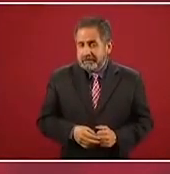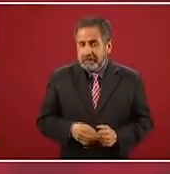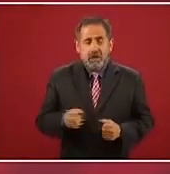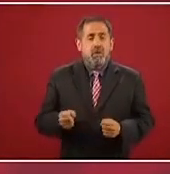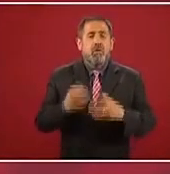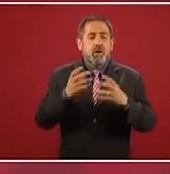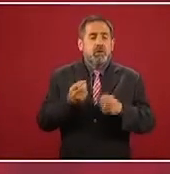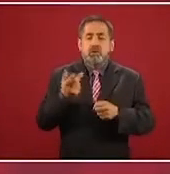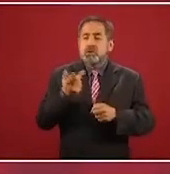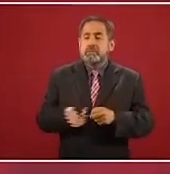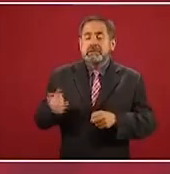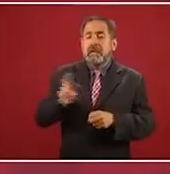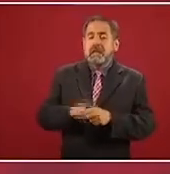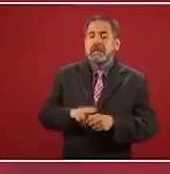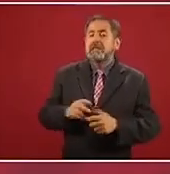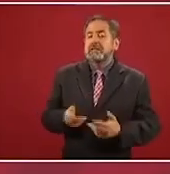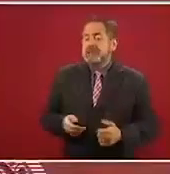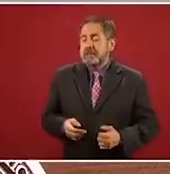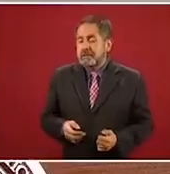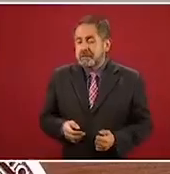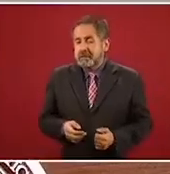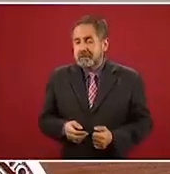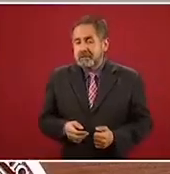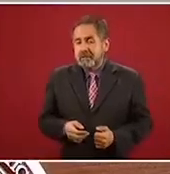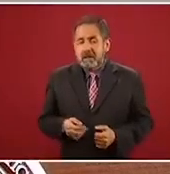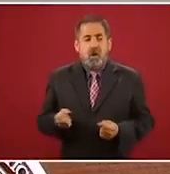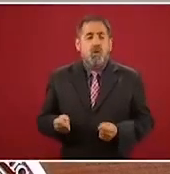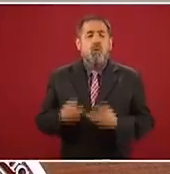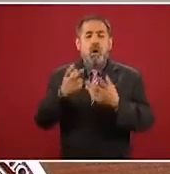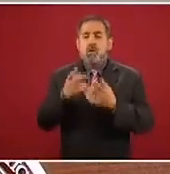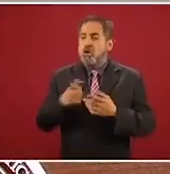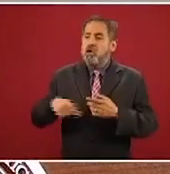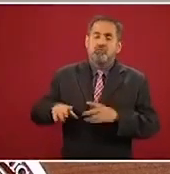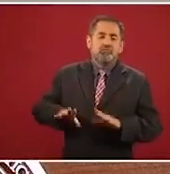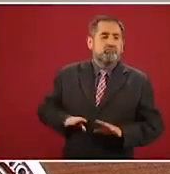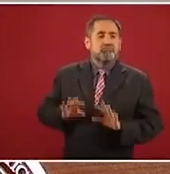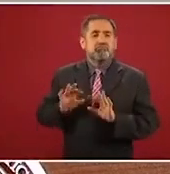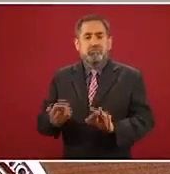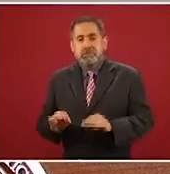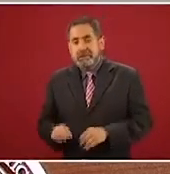¿Cuántos hospitales? ¿Cuánto bienestar?